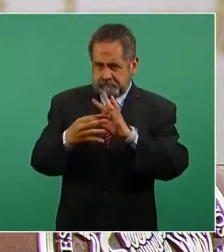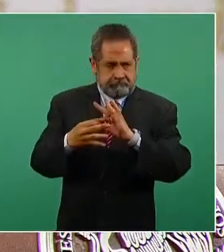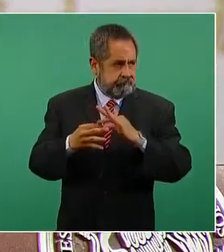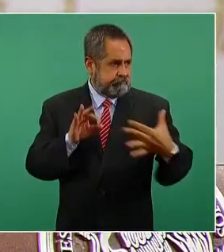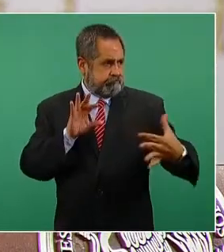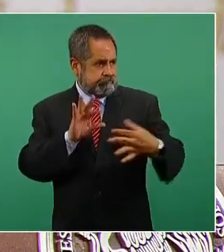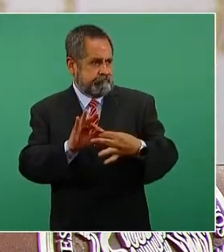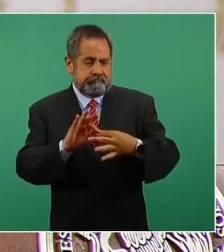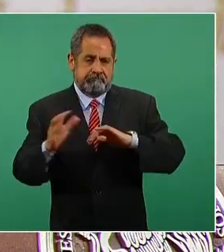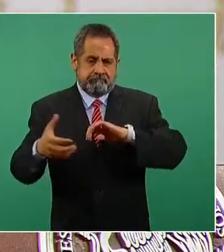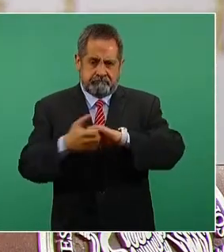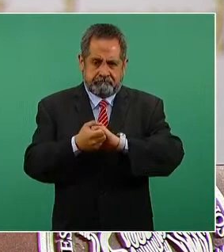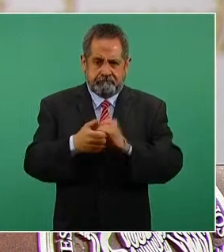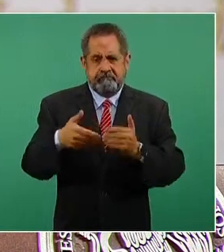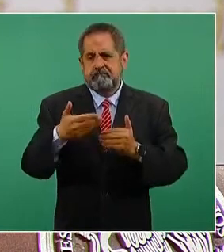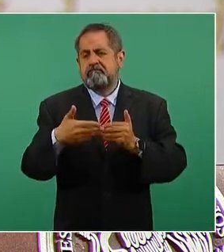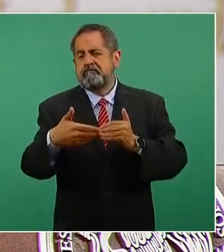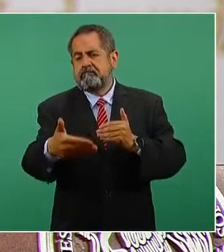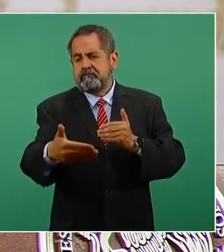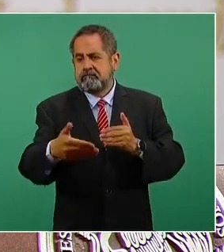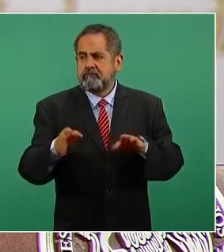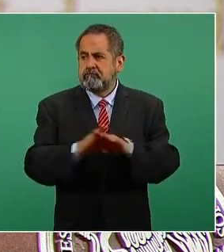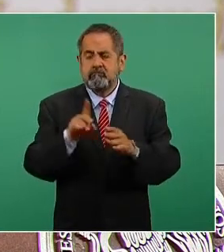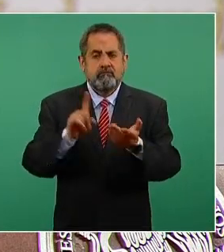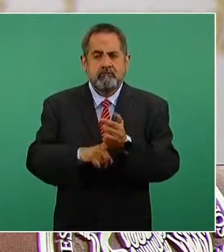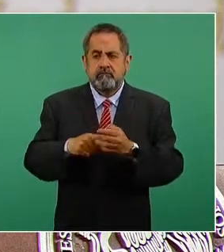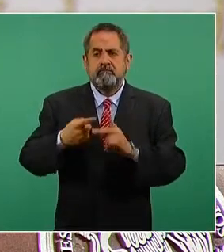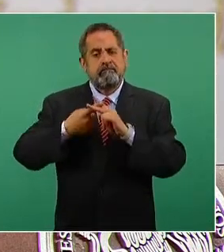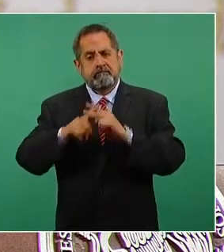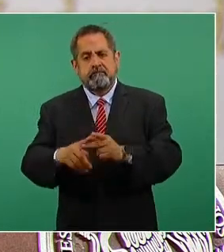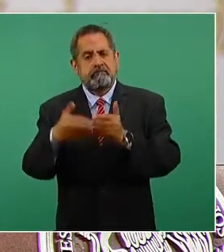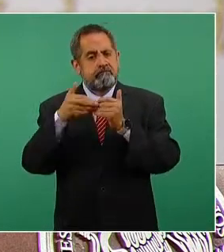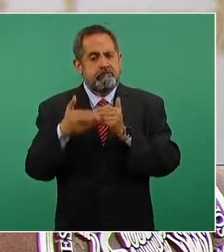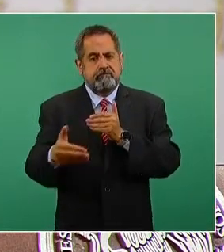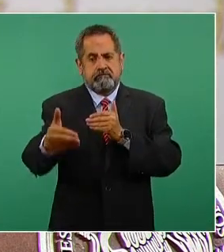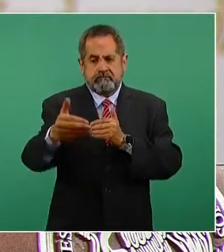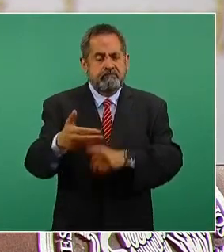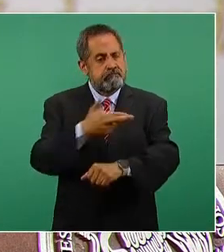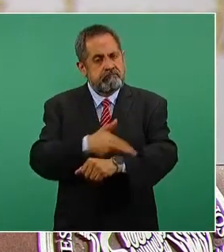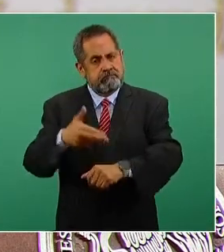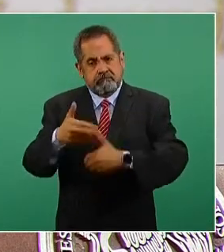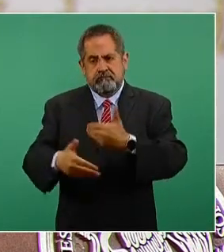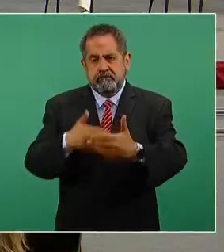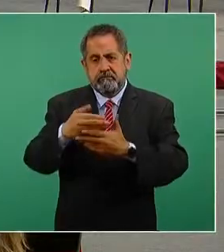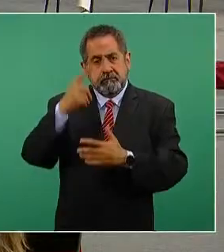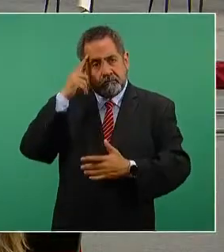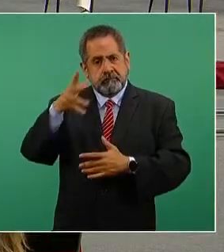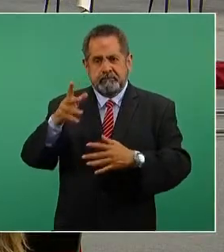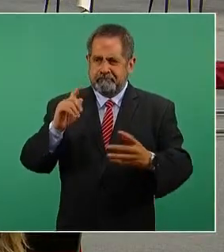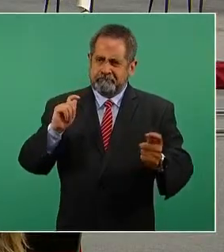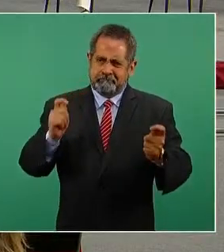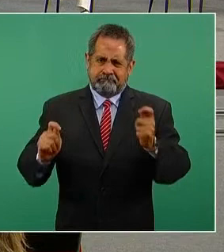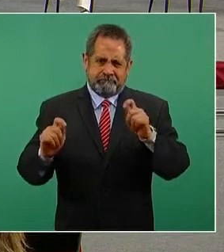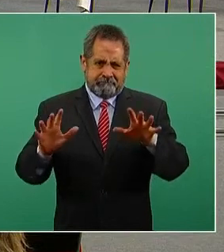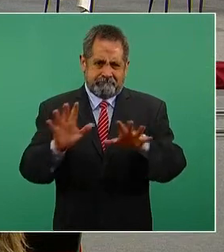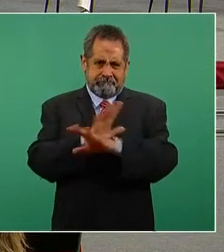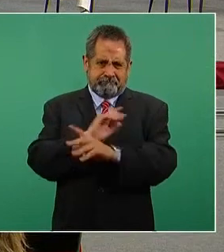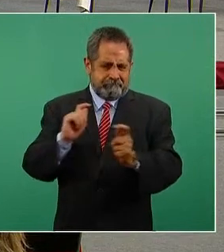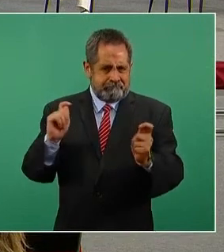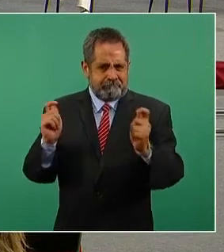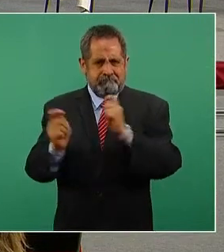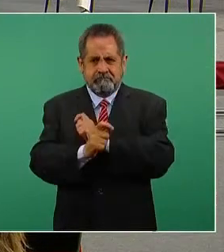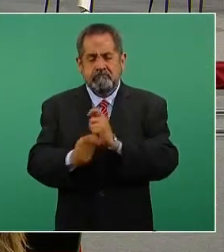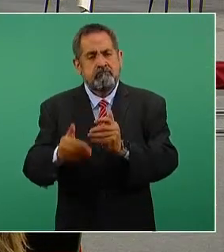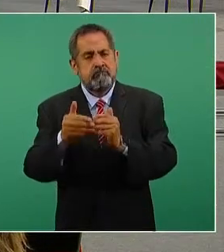out a path en los siguientes días establecerán una hoja de ruta para un cambio transformador y a